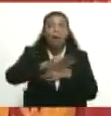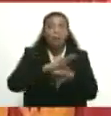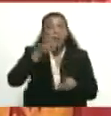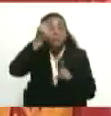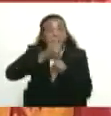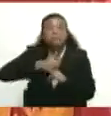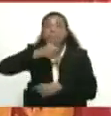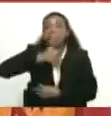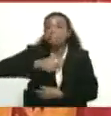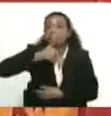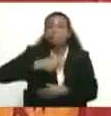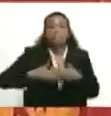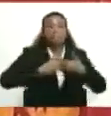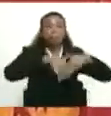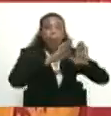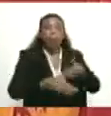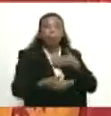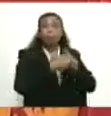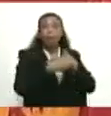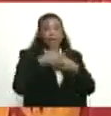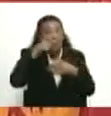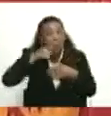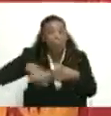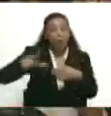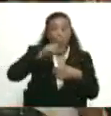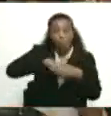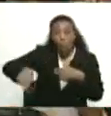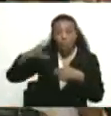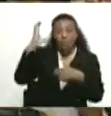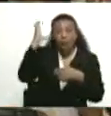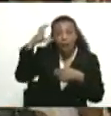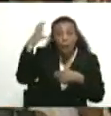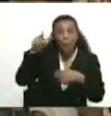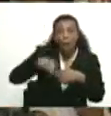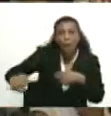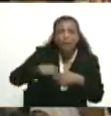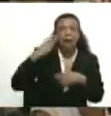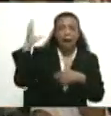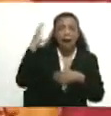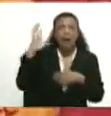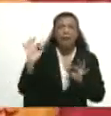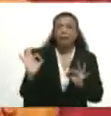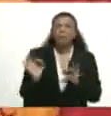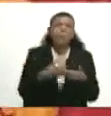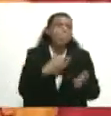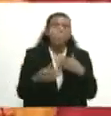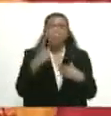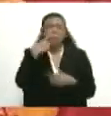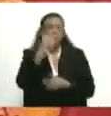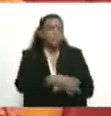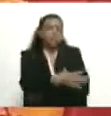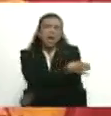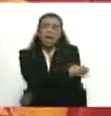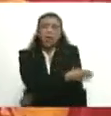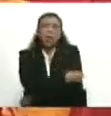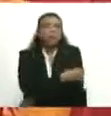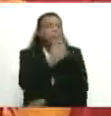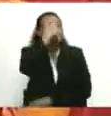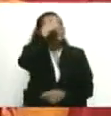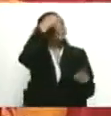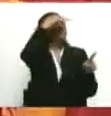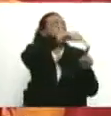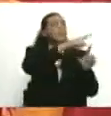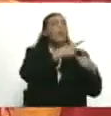contra el bloqueo. Este pueblo que está aquí no le importa a la derecha. La derecha anda en otras cosas,